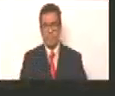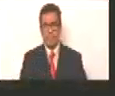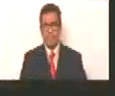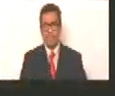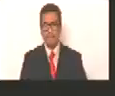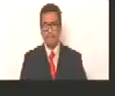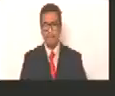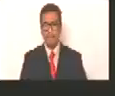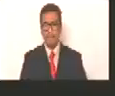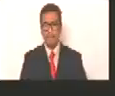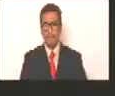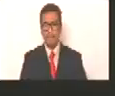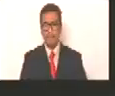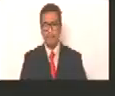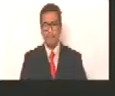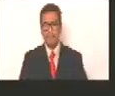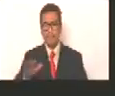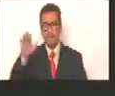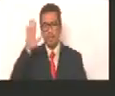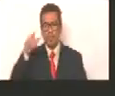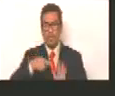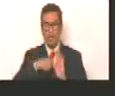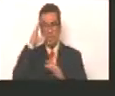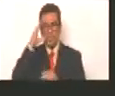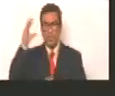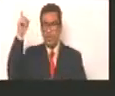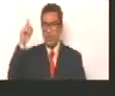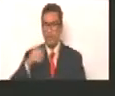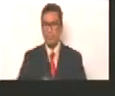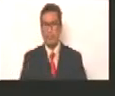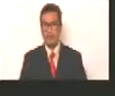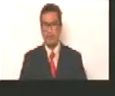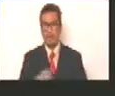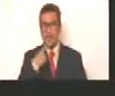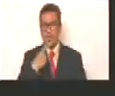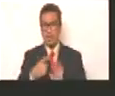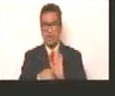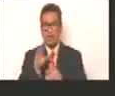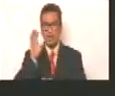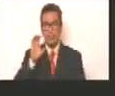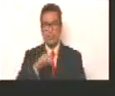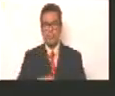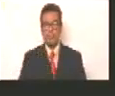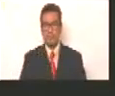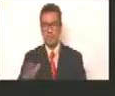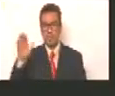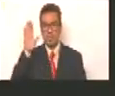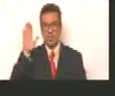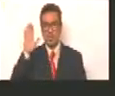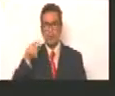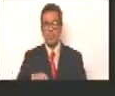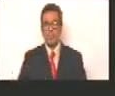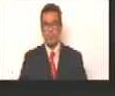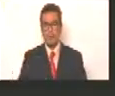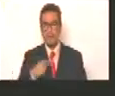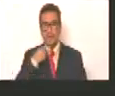Juro delante de Dios, juro delante de la patria, juro delante de mi